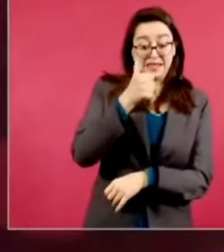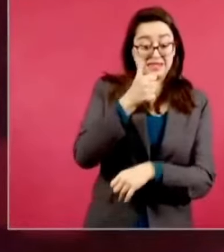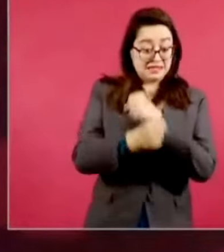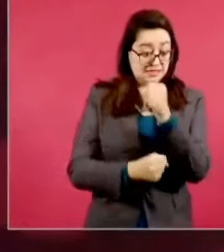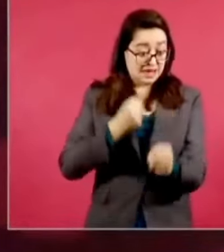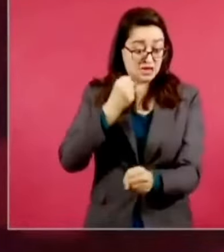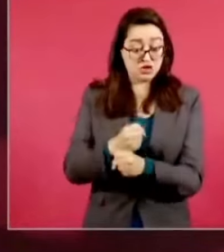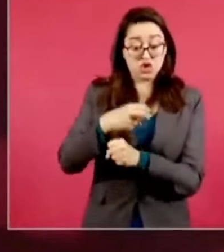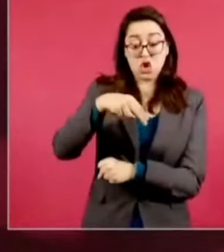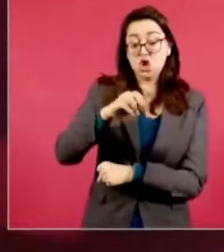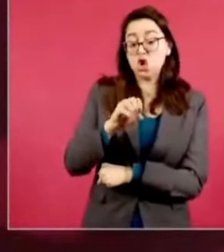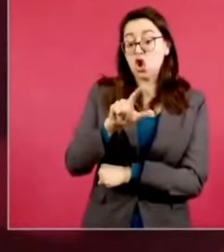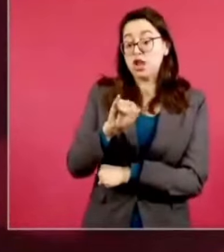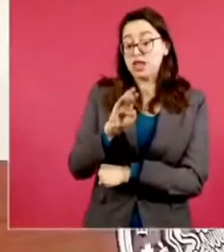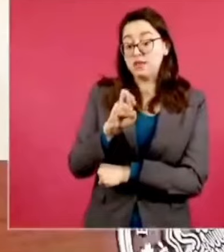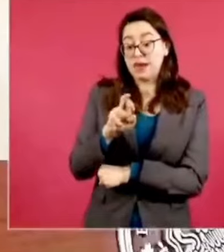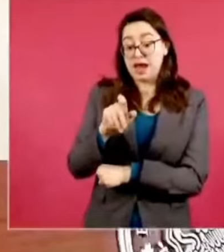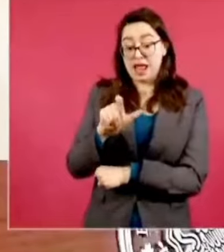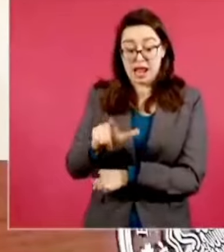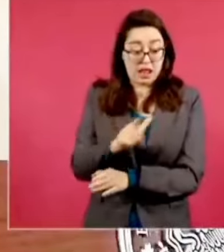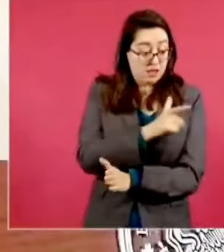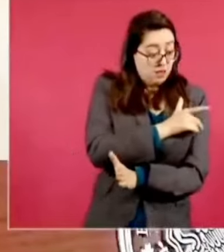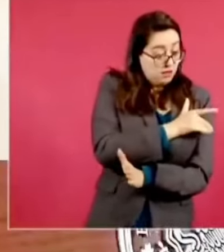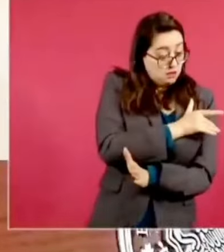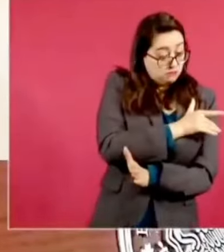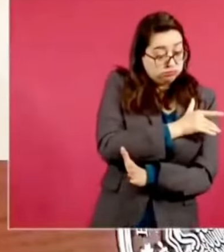36 años, y ese es el párrafo que quiero